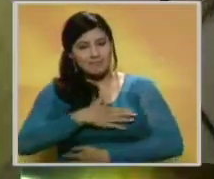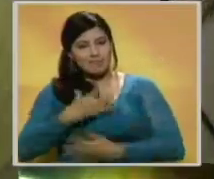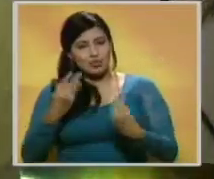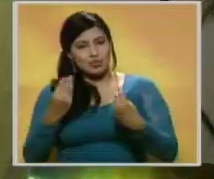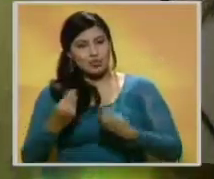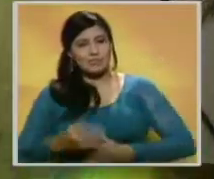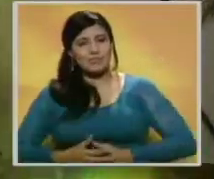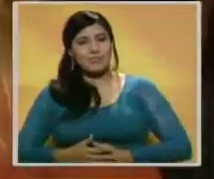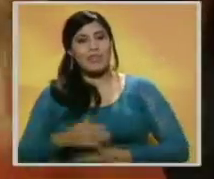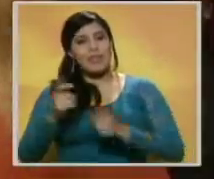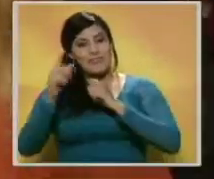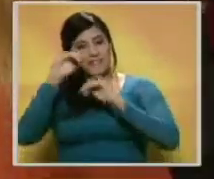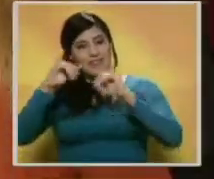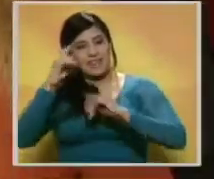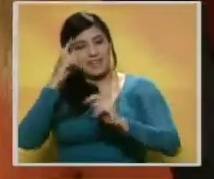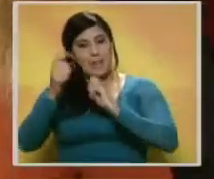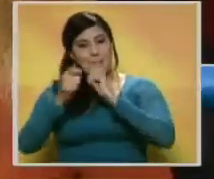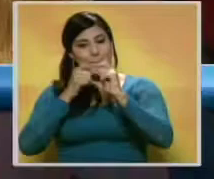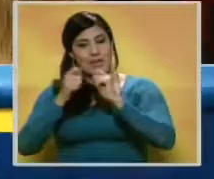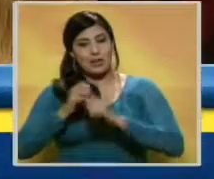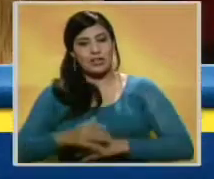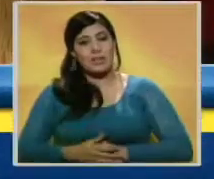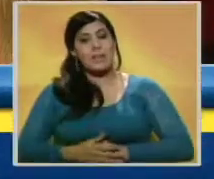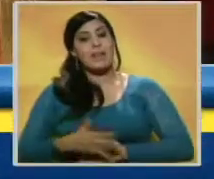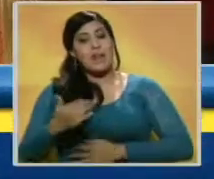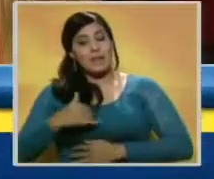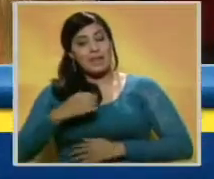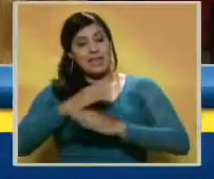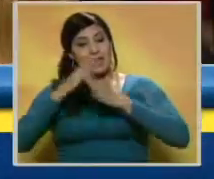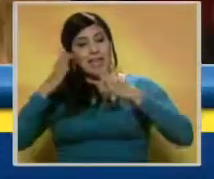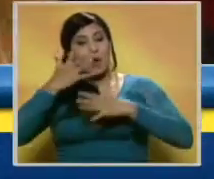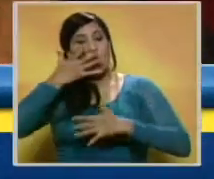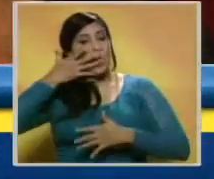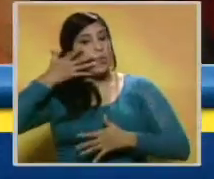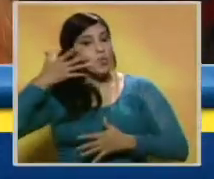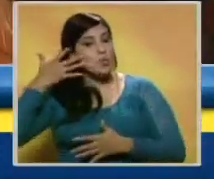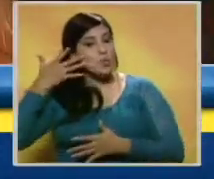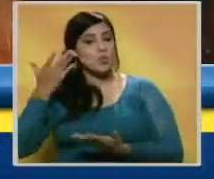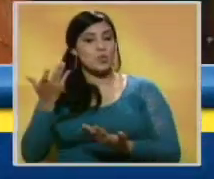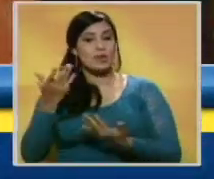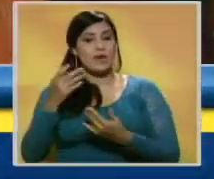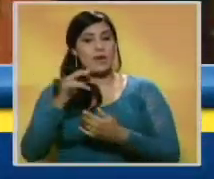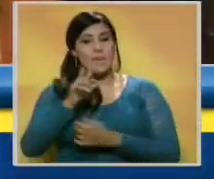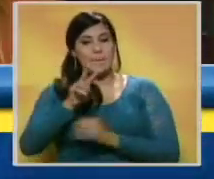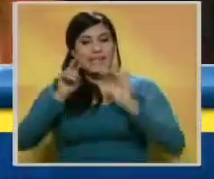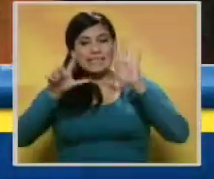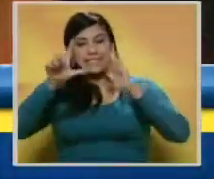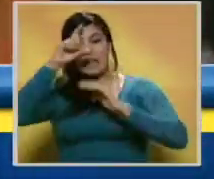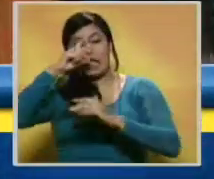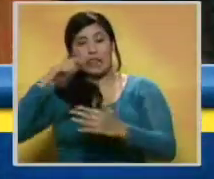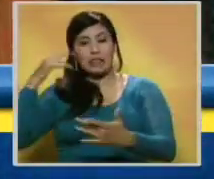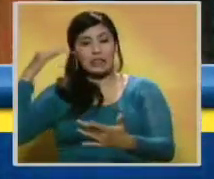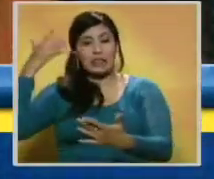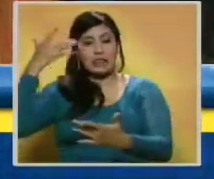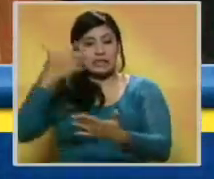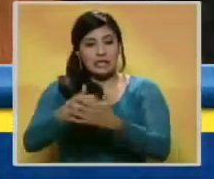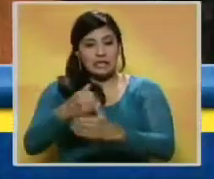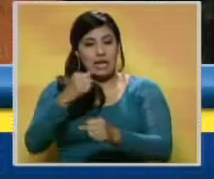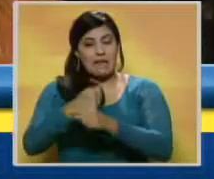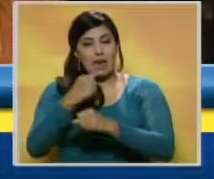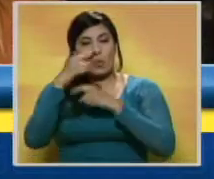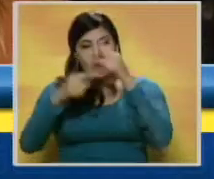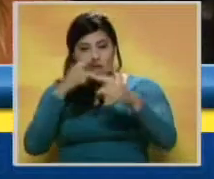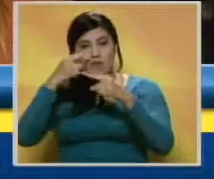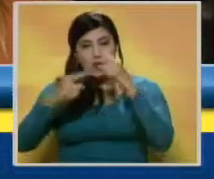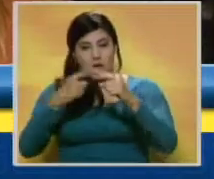de verdad que sí. Feliz de periodista. Sí, de verdad, para mí es un gran orgullo. Llevo más de 27 años celebrando el Día del Periodista acá